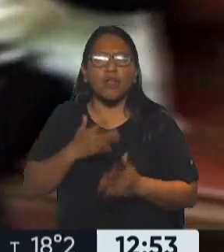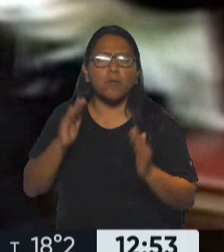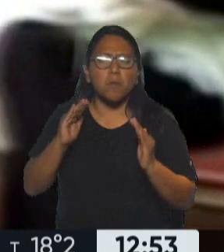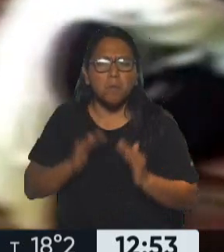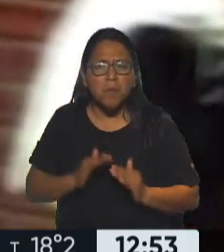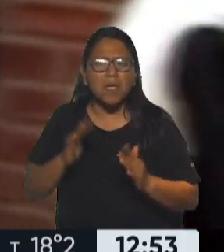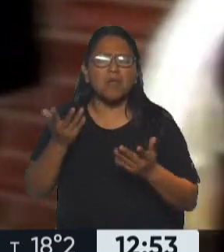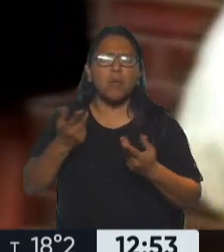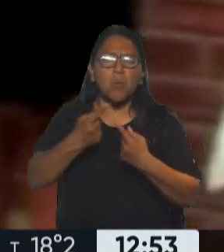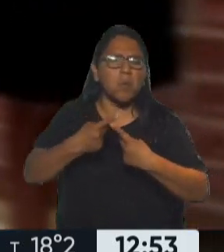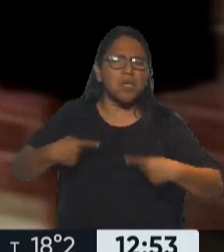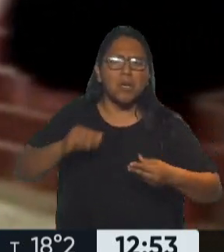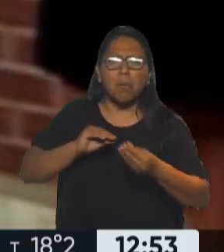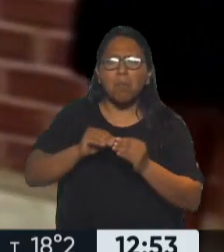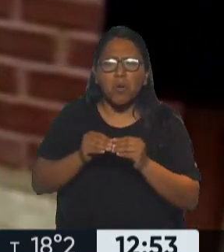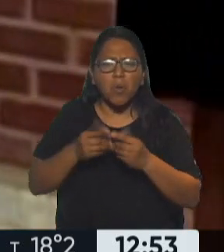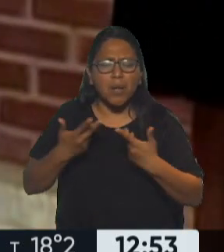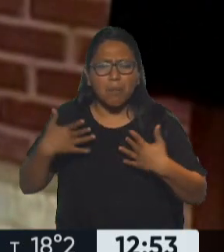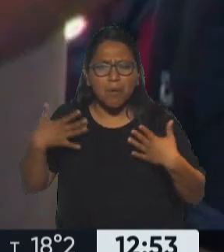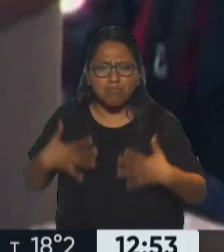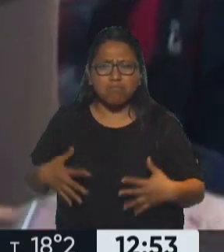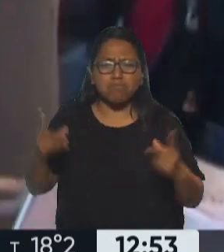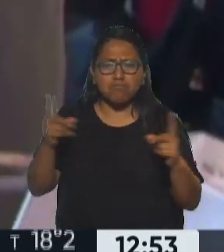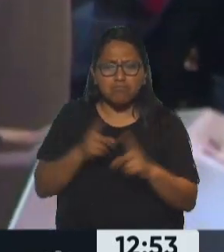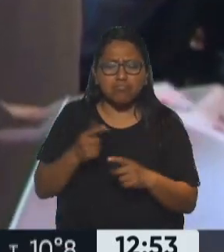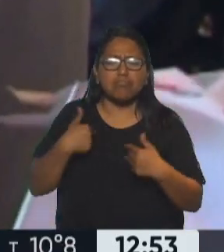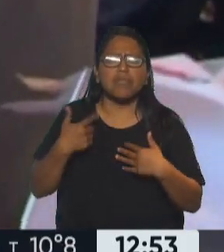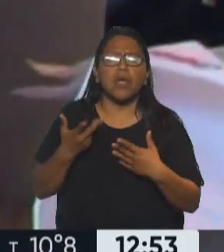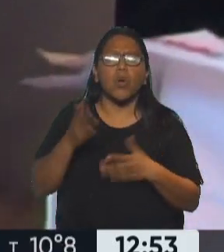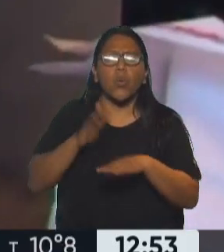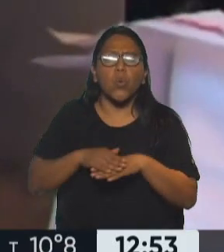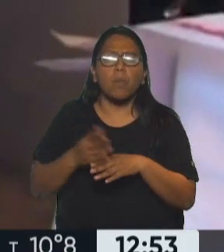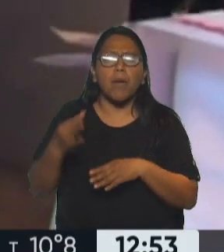pueden desarrollarse a partir de la presencia del parásito en el tejido.